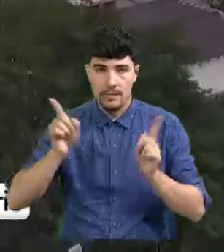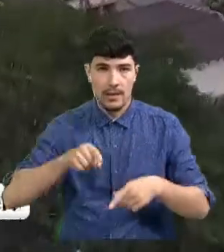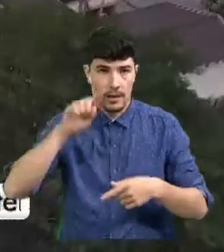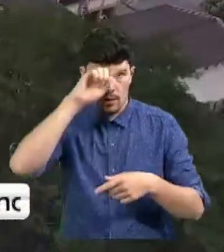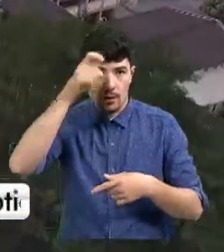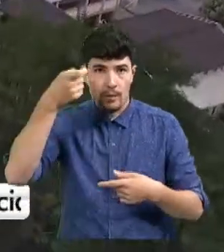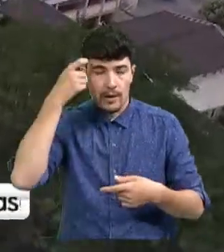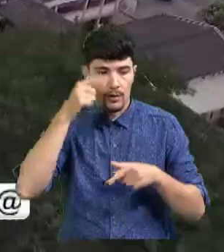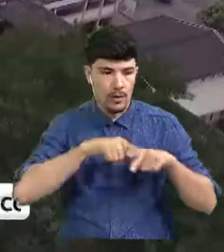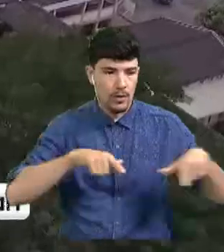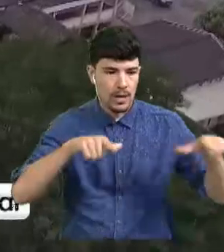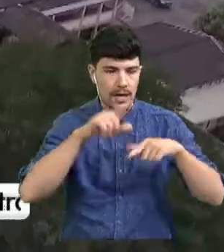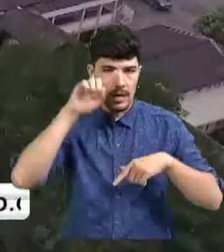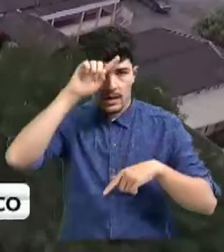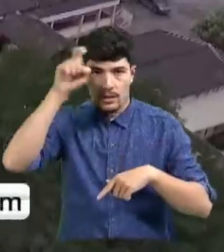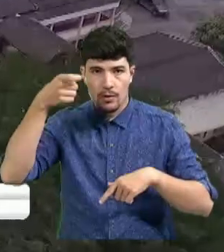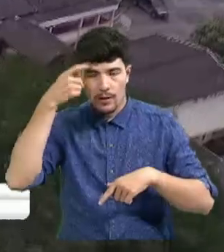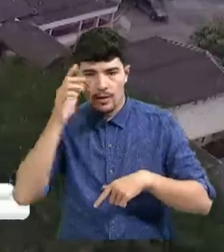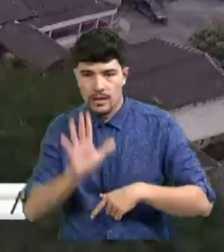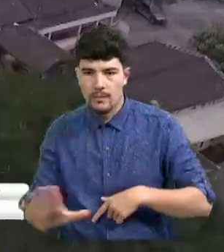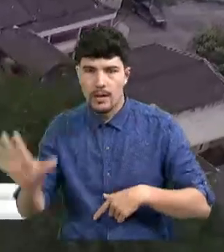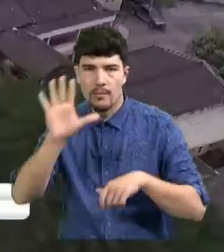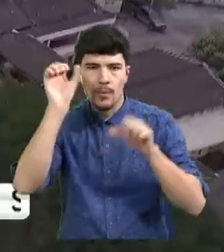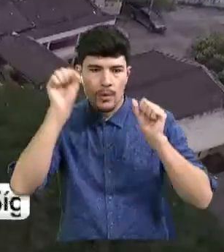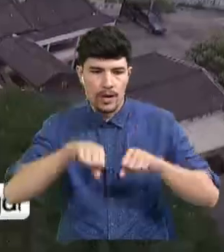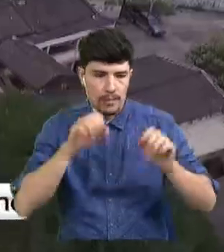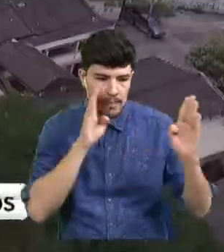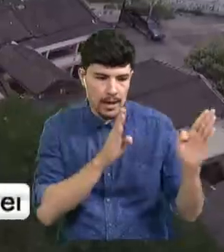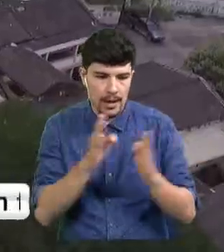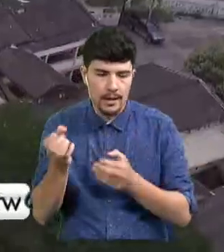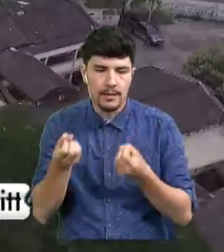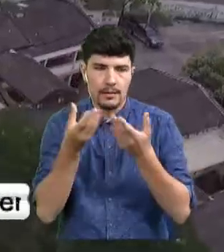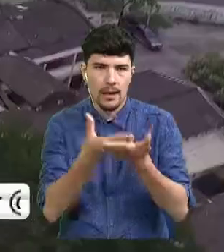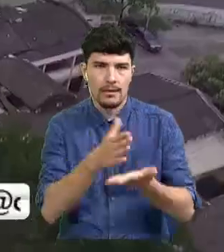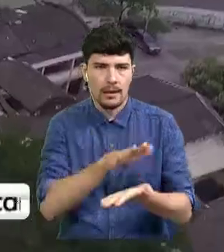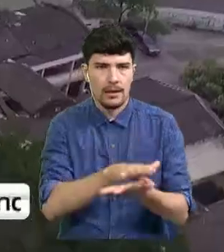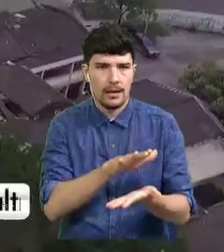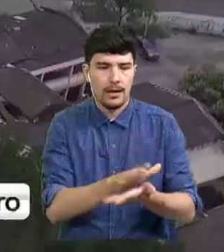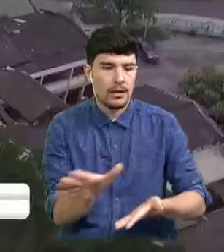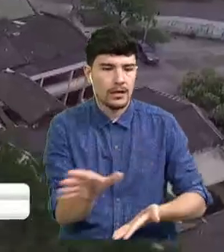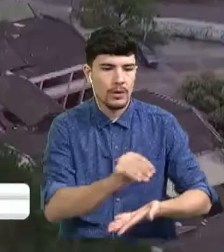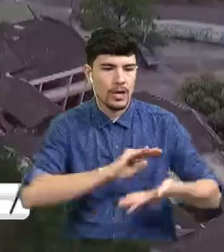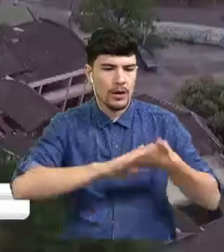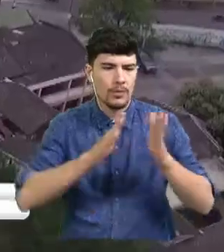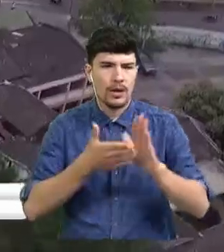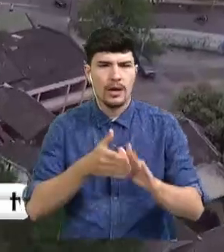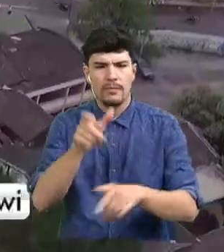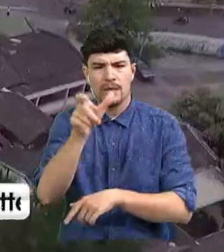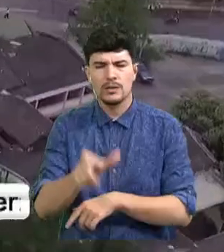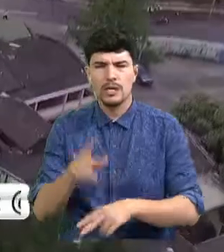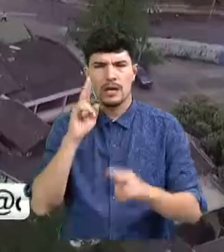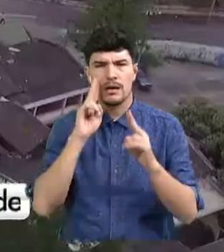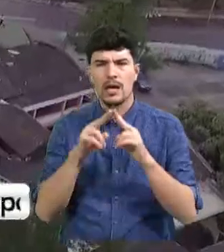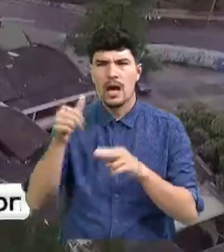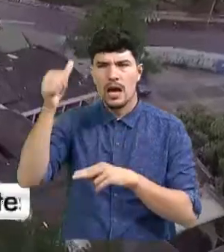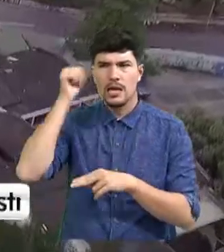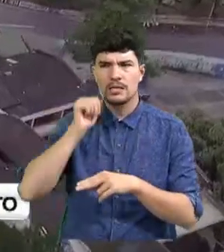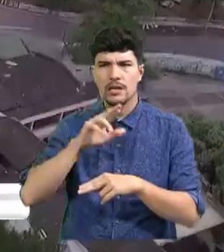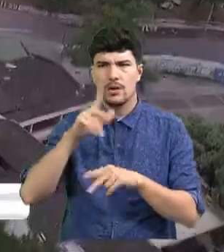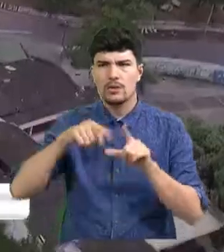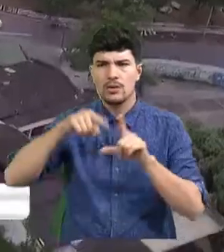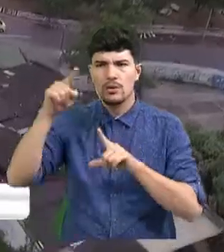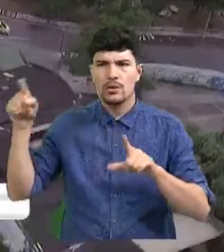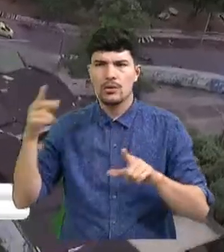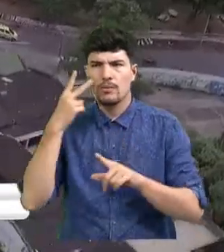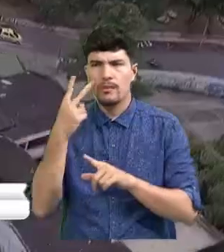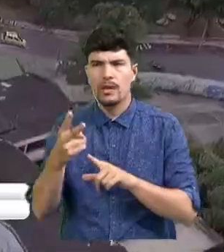y departamentales para poder garantizar esa tranquilidad que es la excelencia. Por eso algún televidente dirá, bueno, pero yo ayer vi que habían otros indicadores que